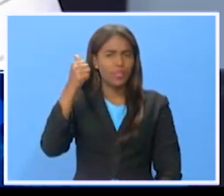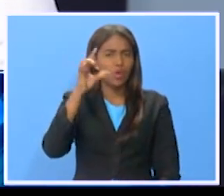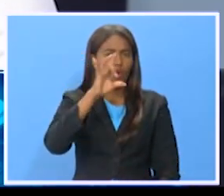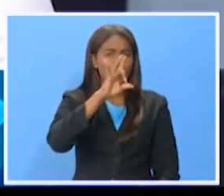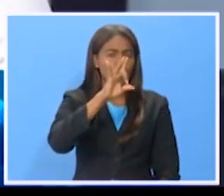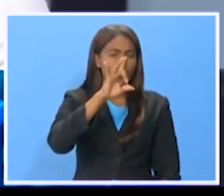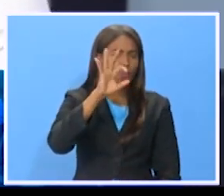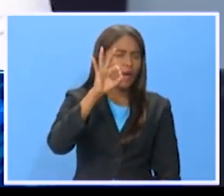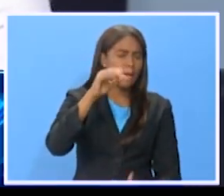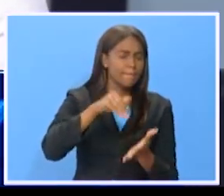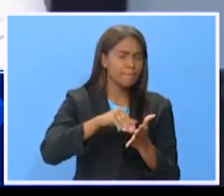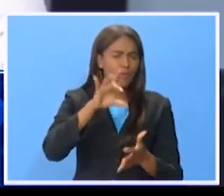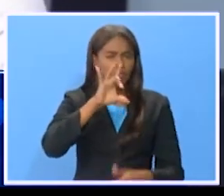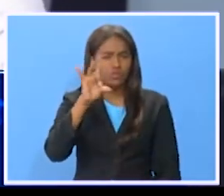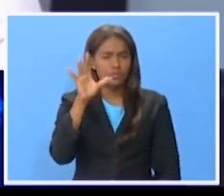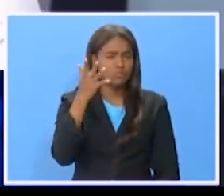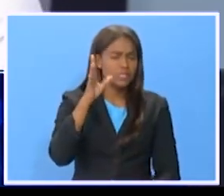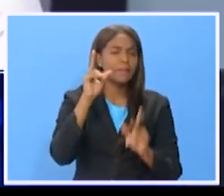tantos habitantes.